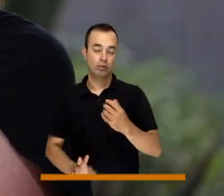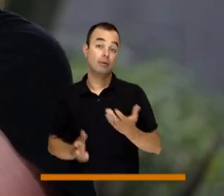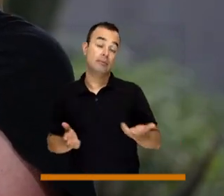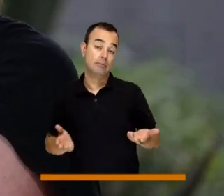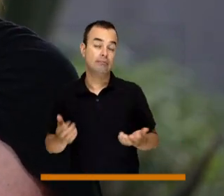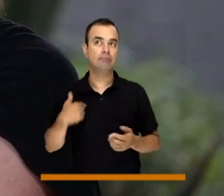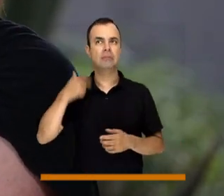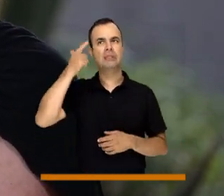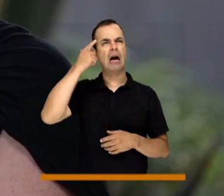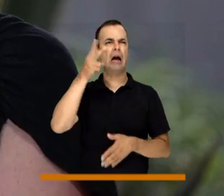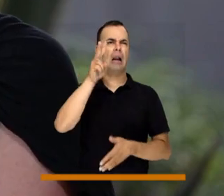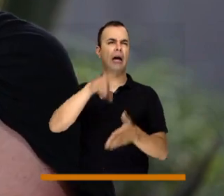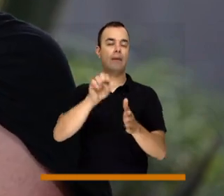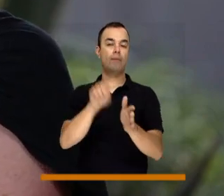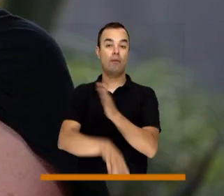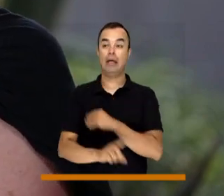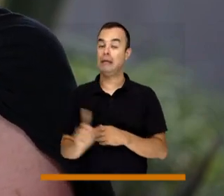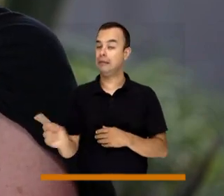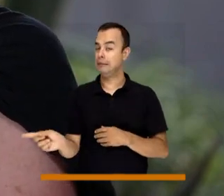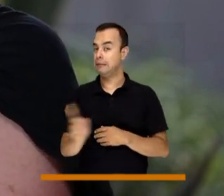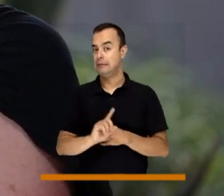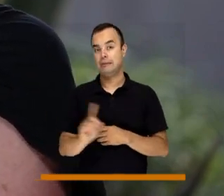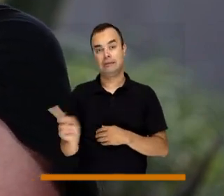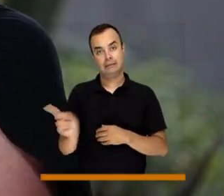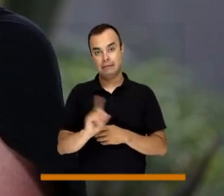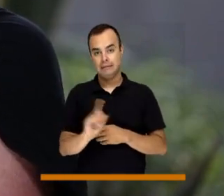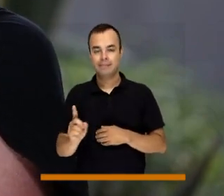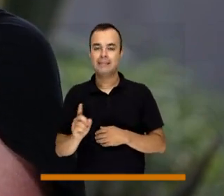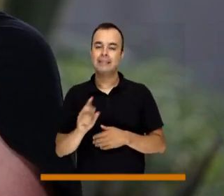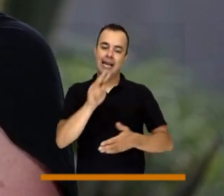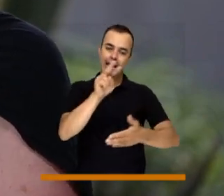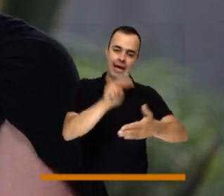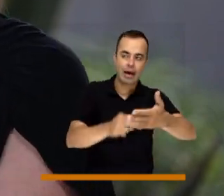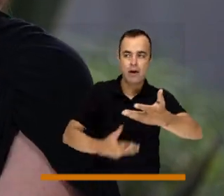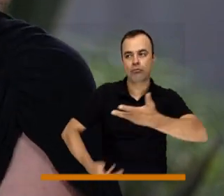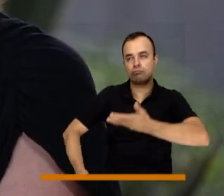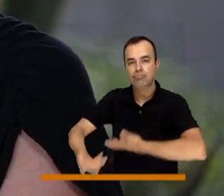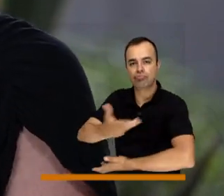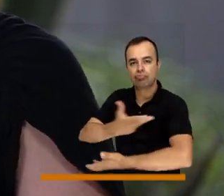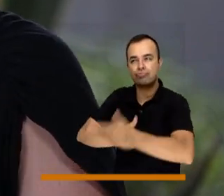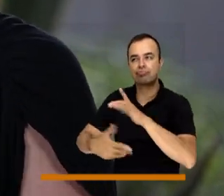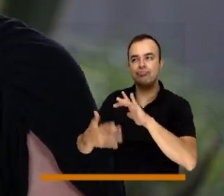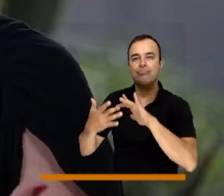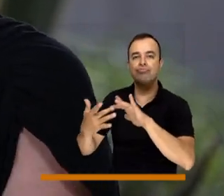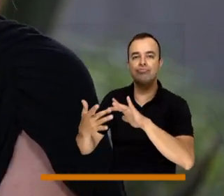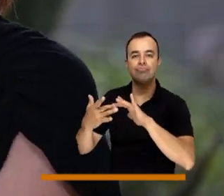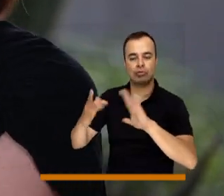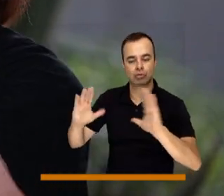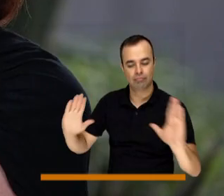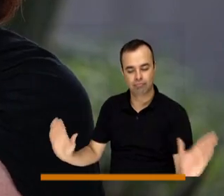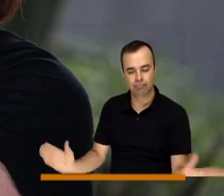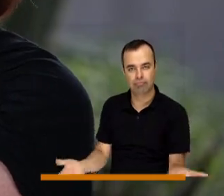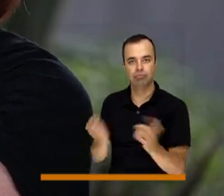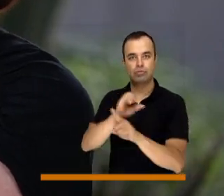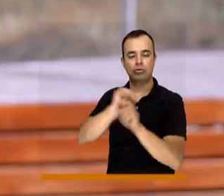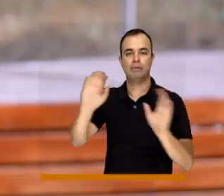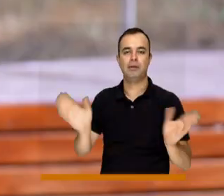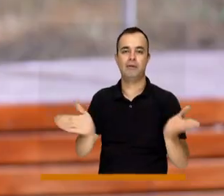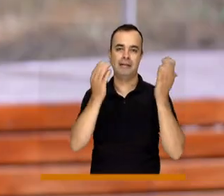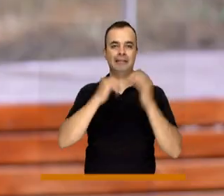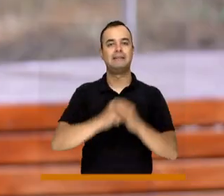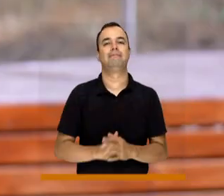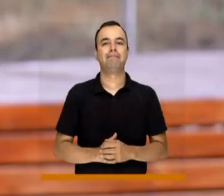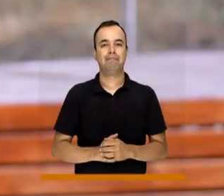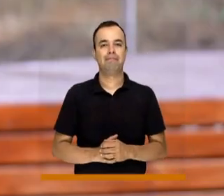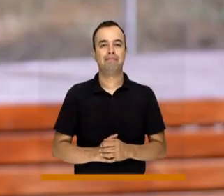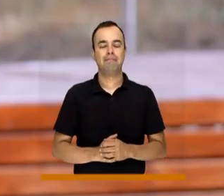de algo como simple, sino que detrás de ese librito, la conversación con el otro, la conexión, pues vamos creciendo como sociedad.